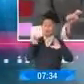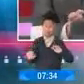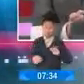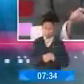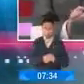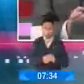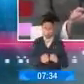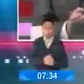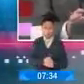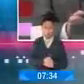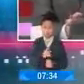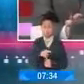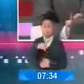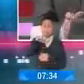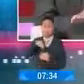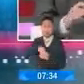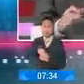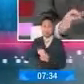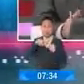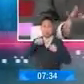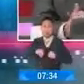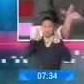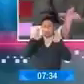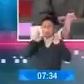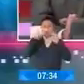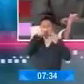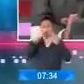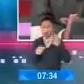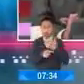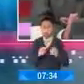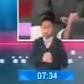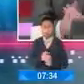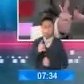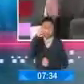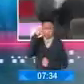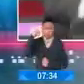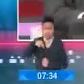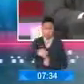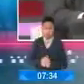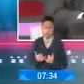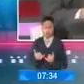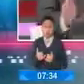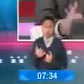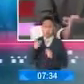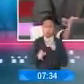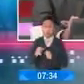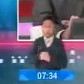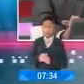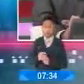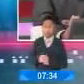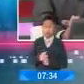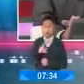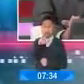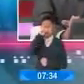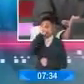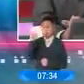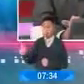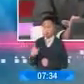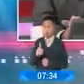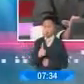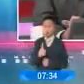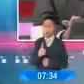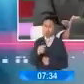el caso de las elecciones, o sea, tenemos mucho por medio. ¿Usted cree que hay ruido por medio y en el medio lo pusieron usted? Sí, sí